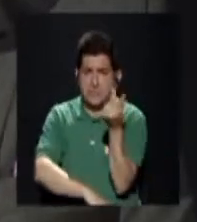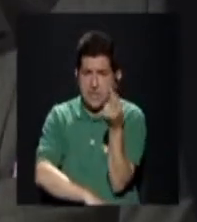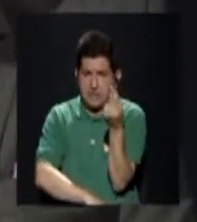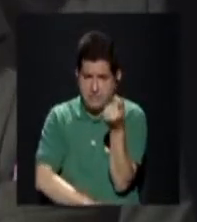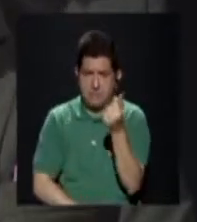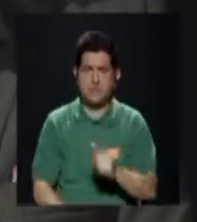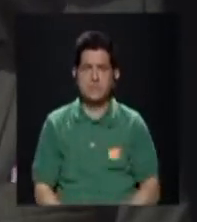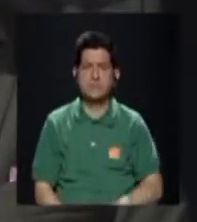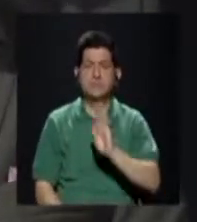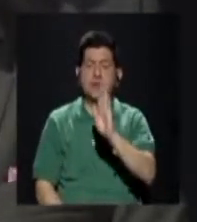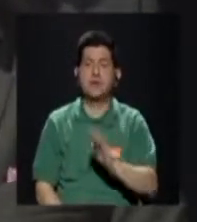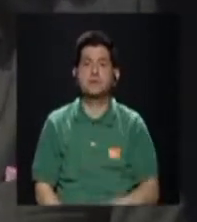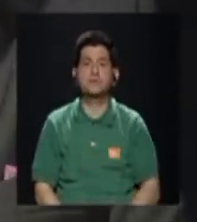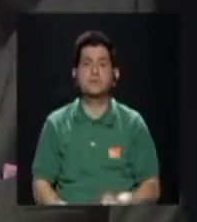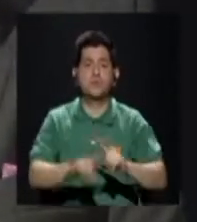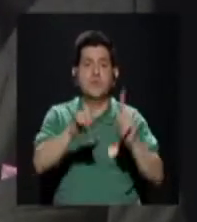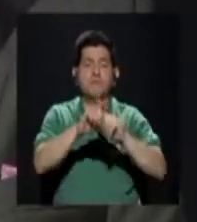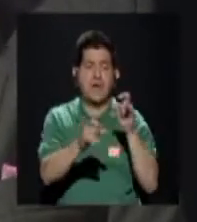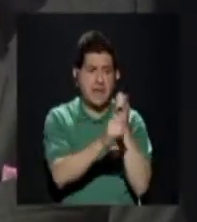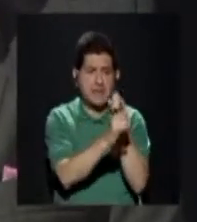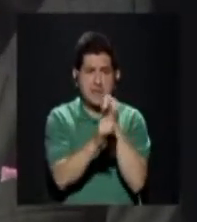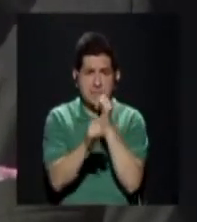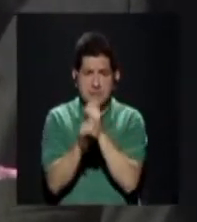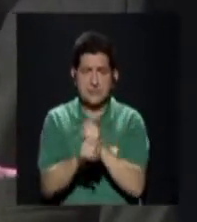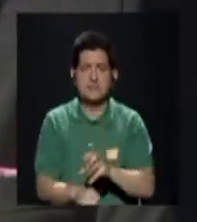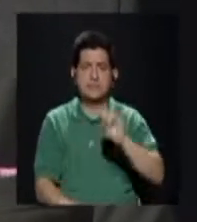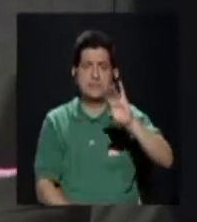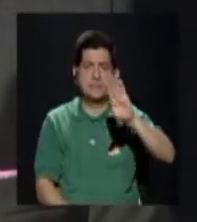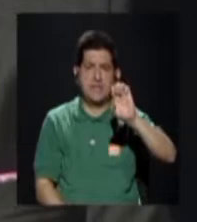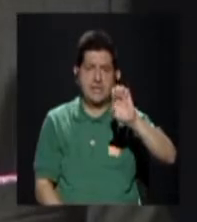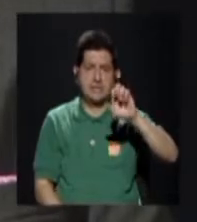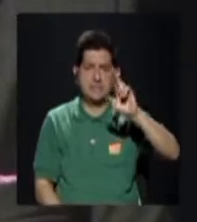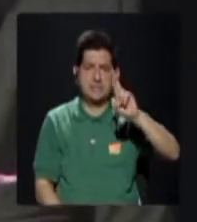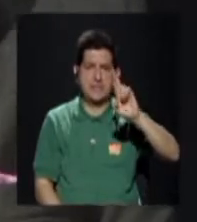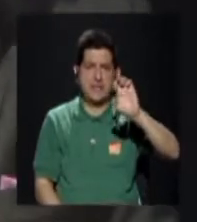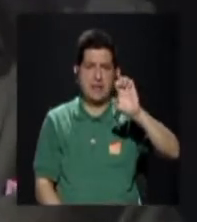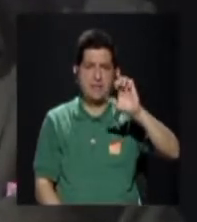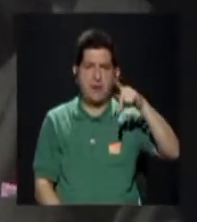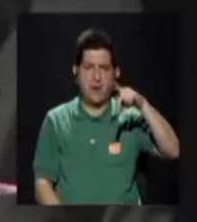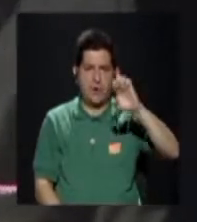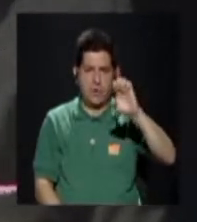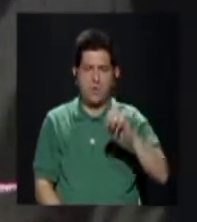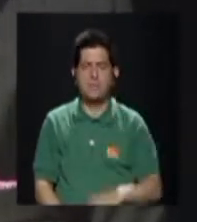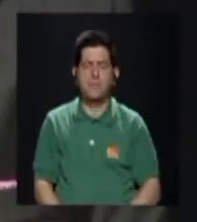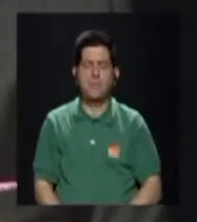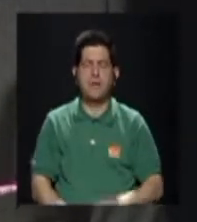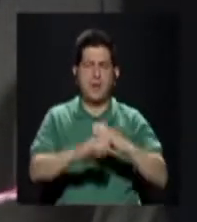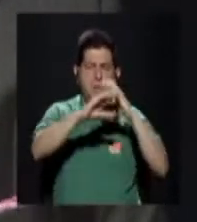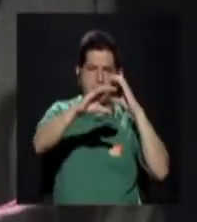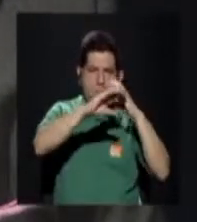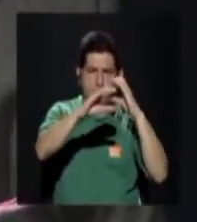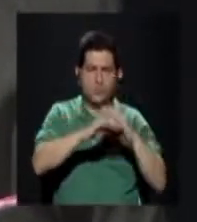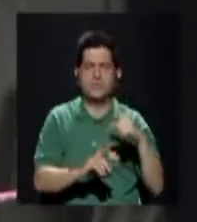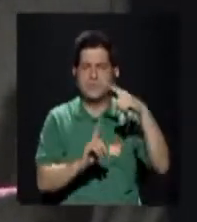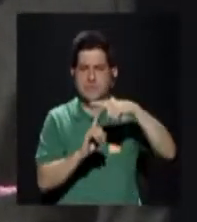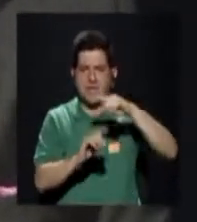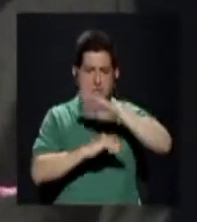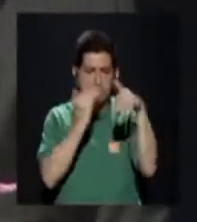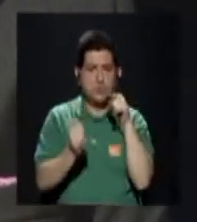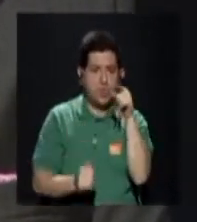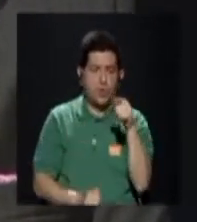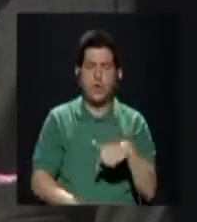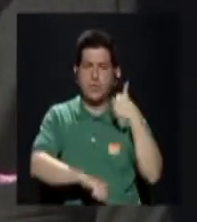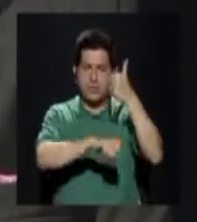forma que sus reguladas, ICE, Recope, las autobuseras, los taxistas, todo a lo que ARECEP le ponga